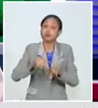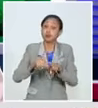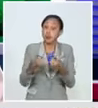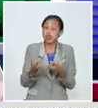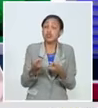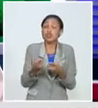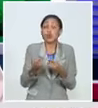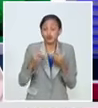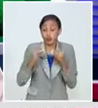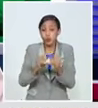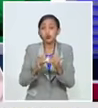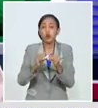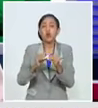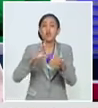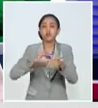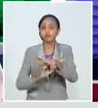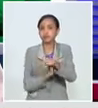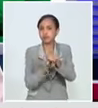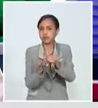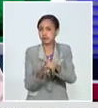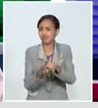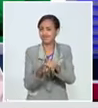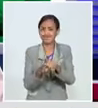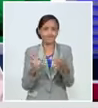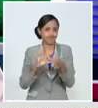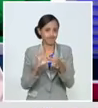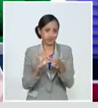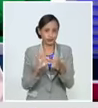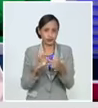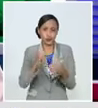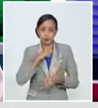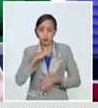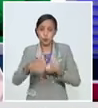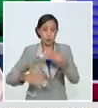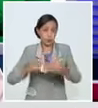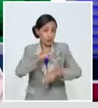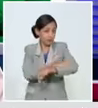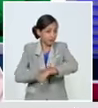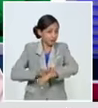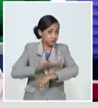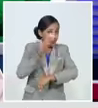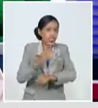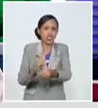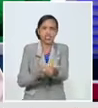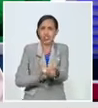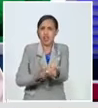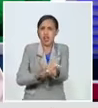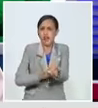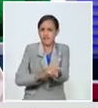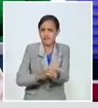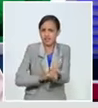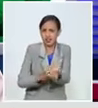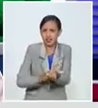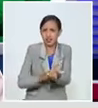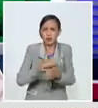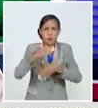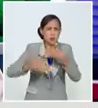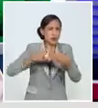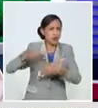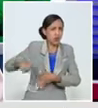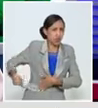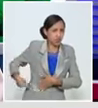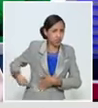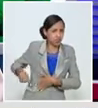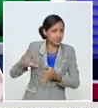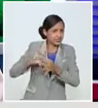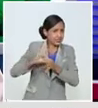vulnerable: hipertensión arterial, diabetes mellitus, enfermedad renal crónica y